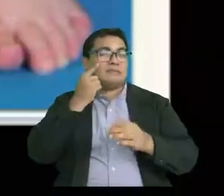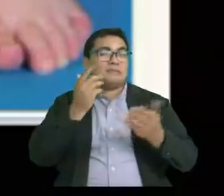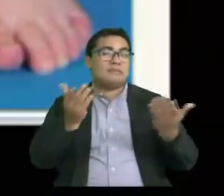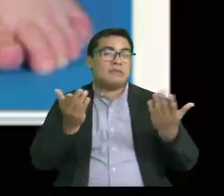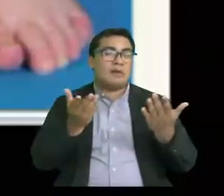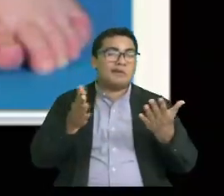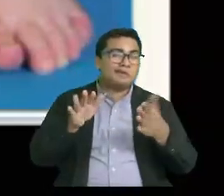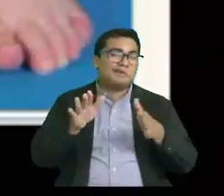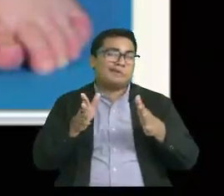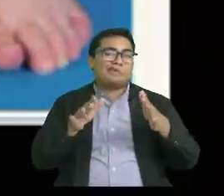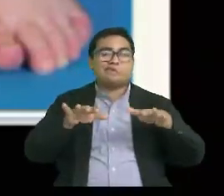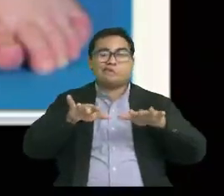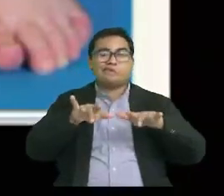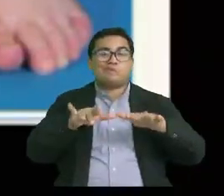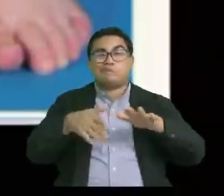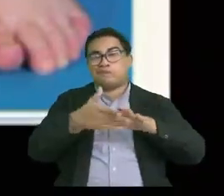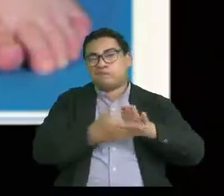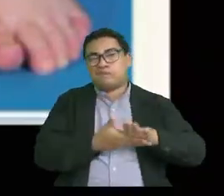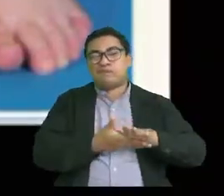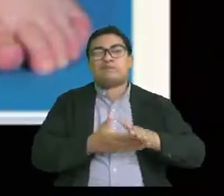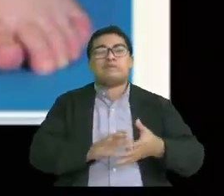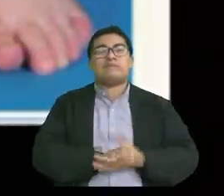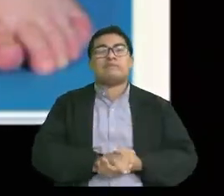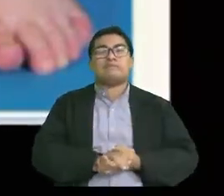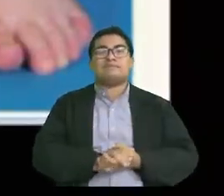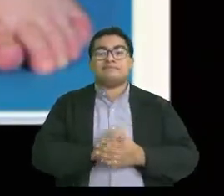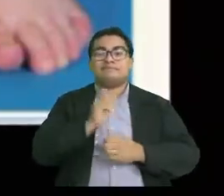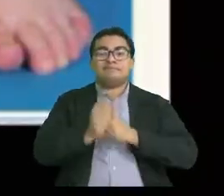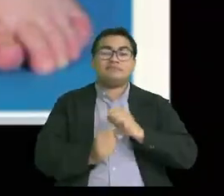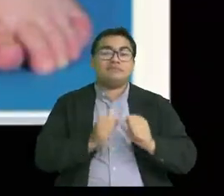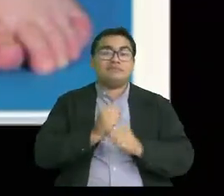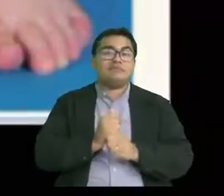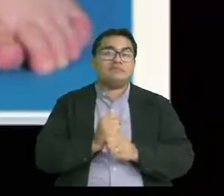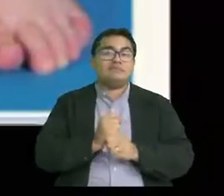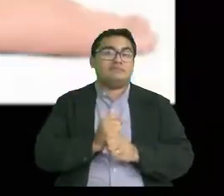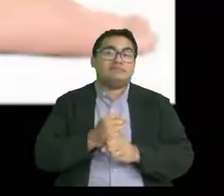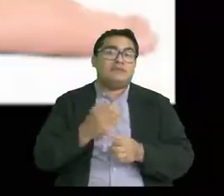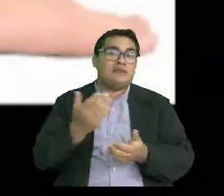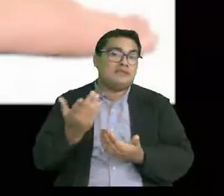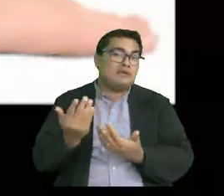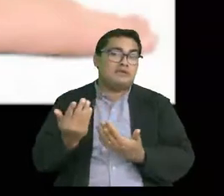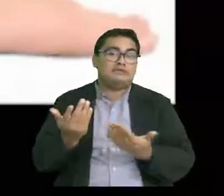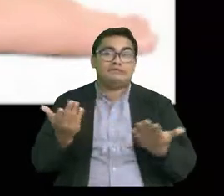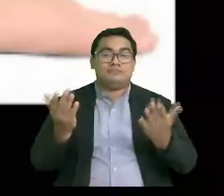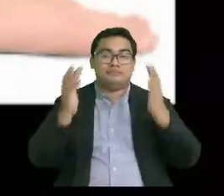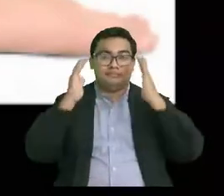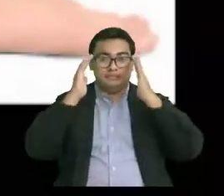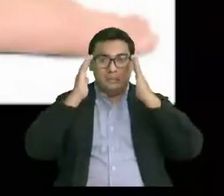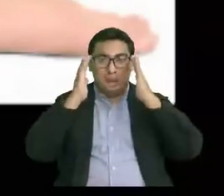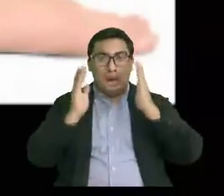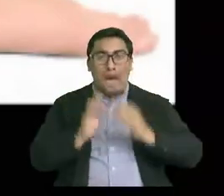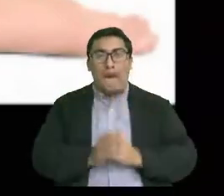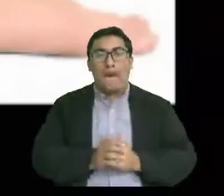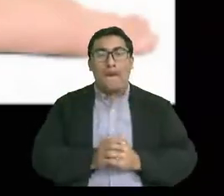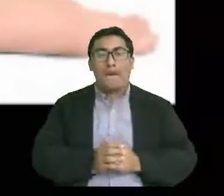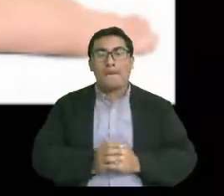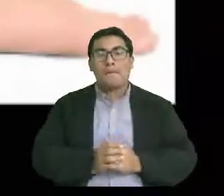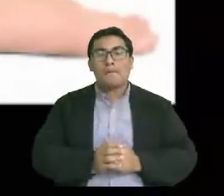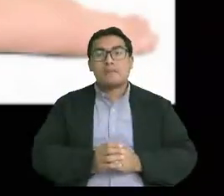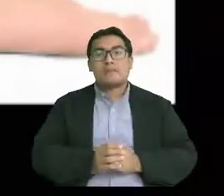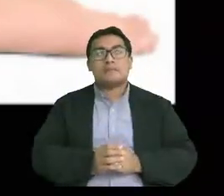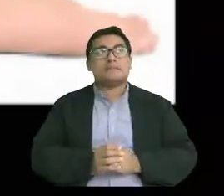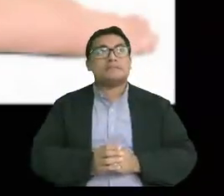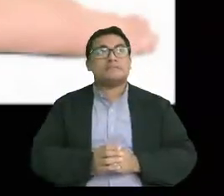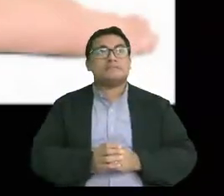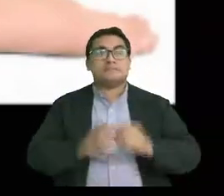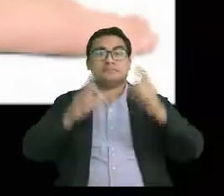más plano de lo normal. ¿Ya? Entonces, a esta edad no es un pie plano, pues, establecido, uh-huh, como tal. Es algo, uh-huh, normal. En las